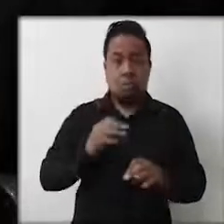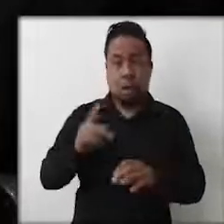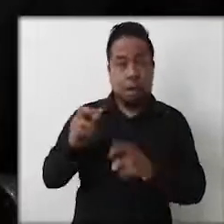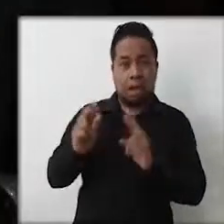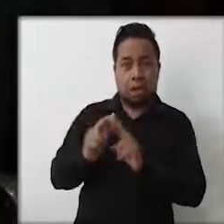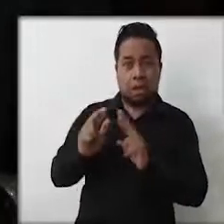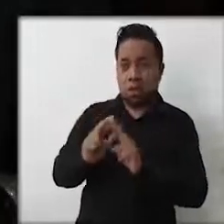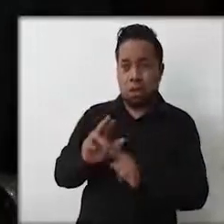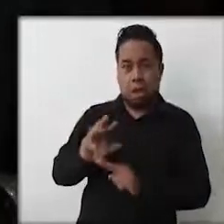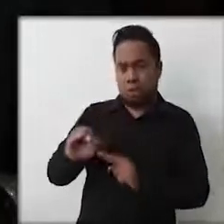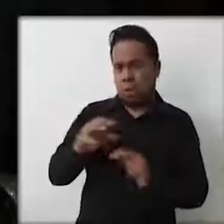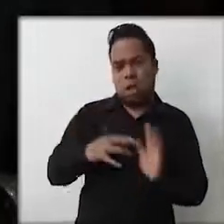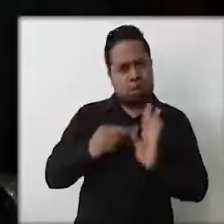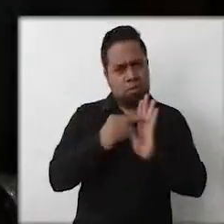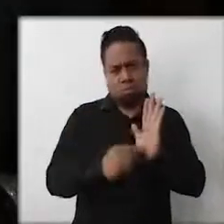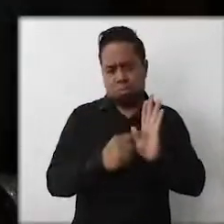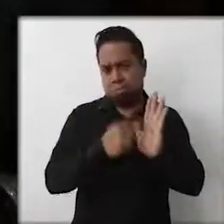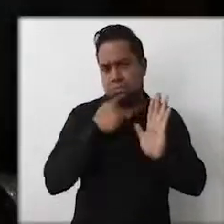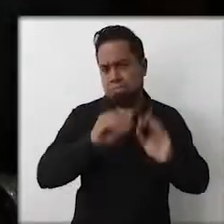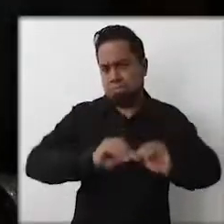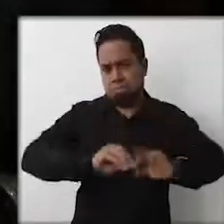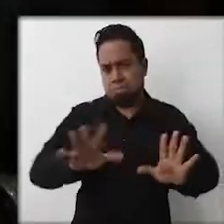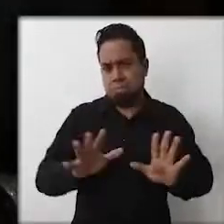años. Hoy,